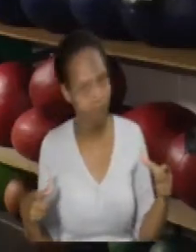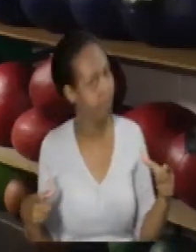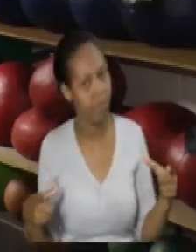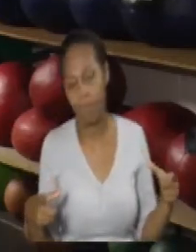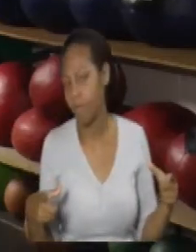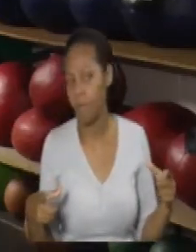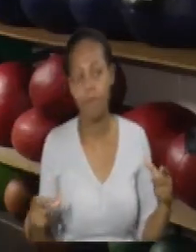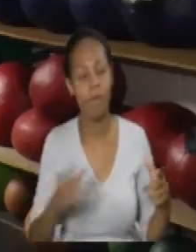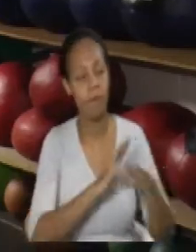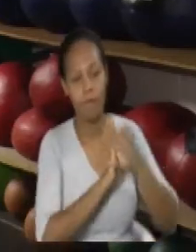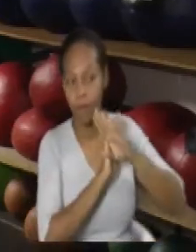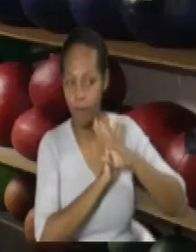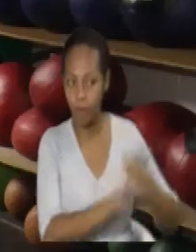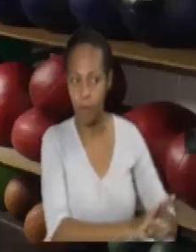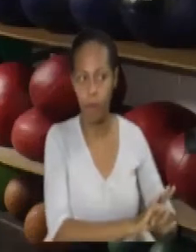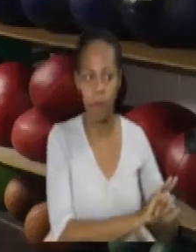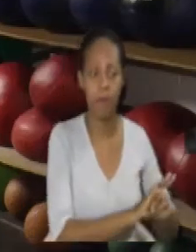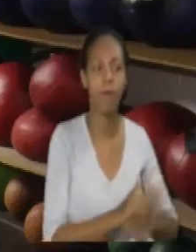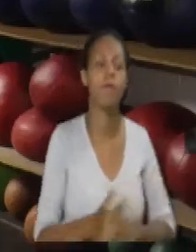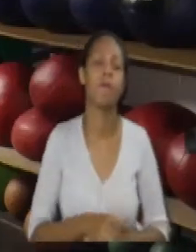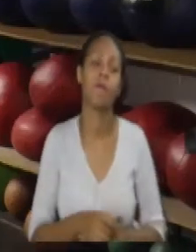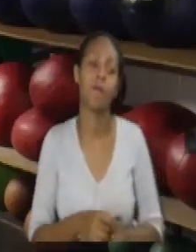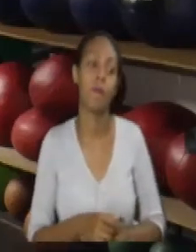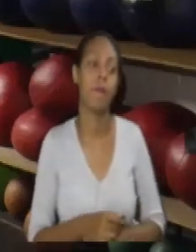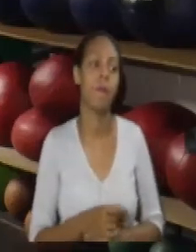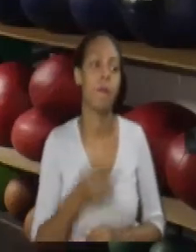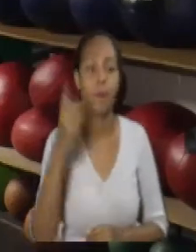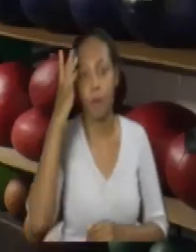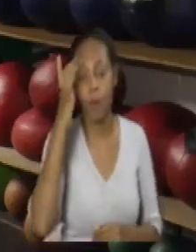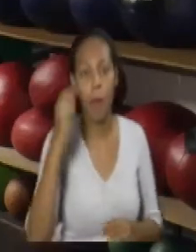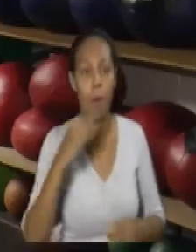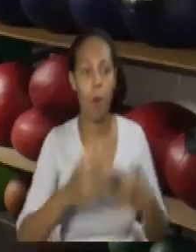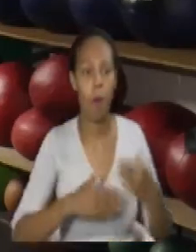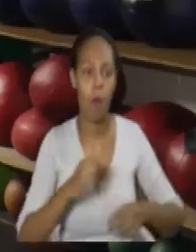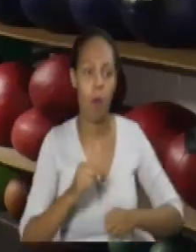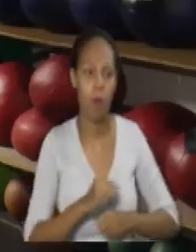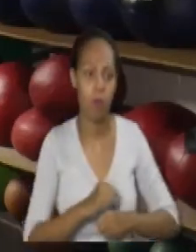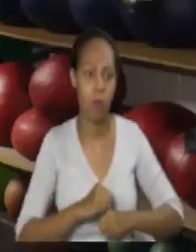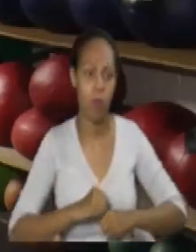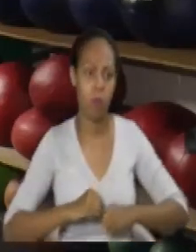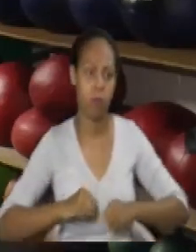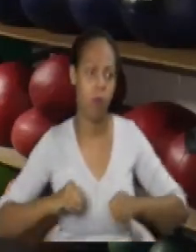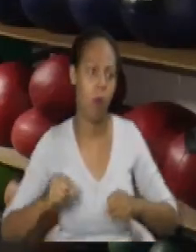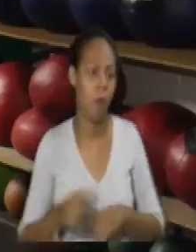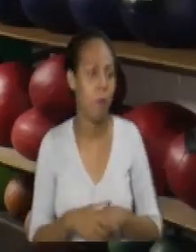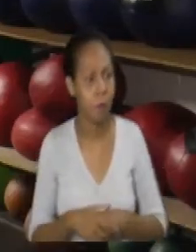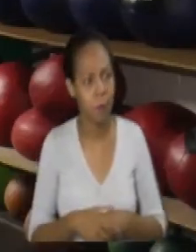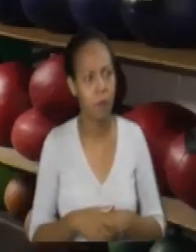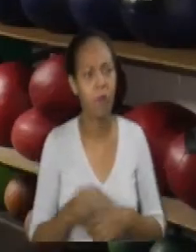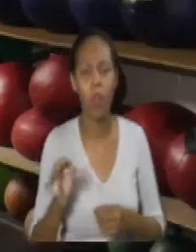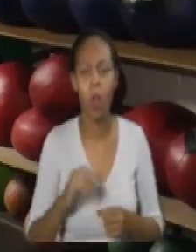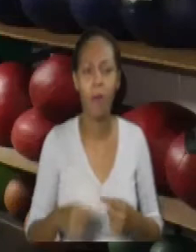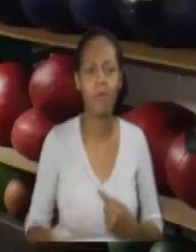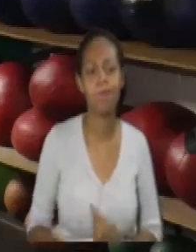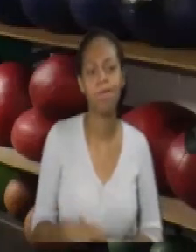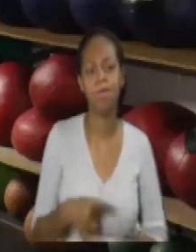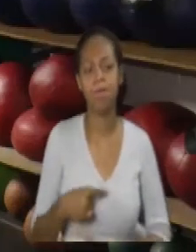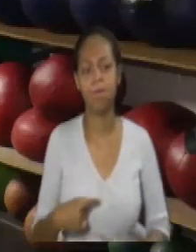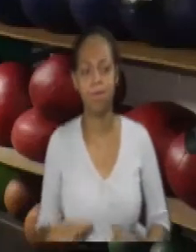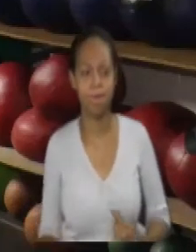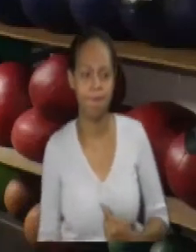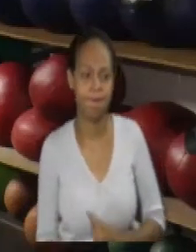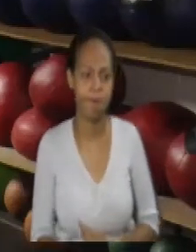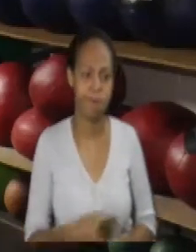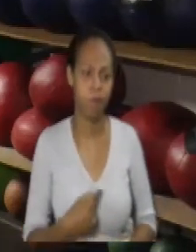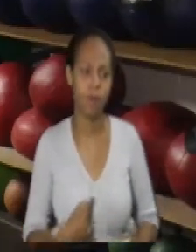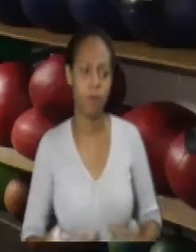y lo que les va a empezar a hacer es subirlos de peso, tener una mala digestión y que al día siguiente se van